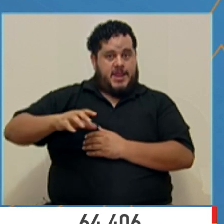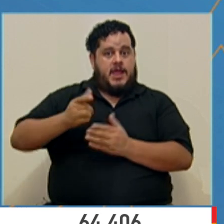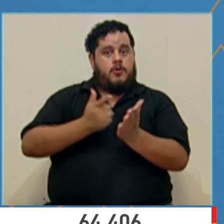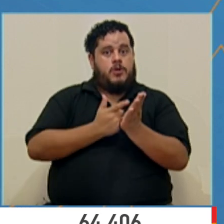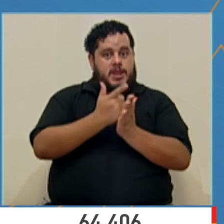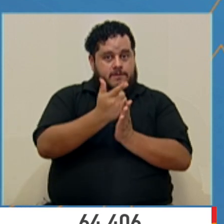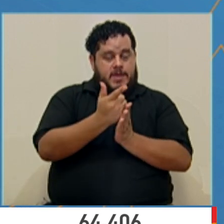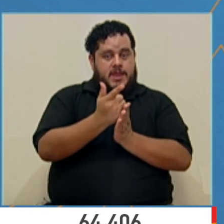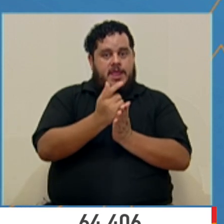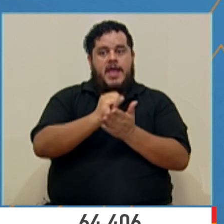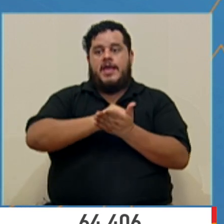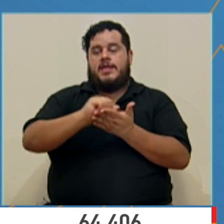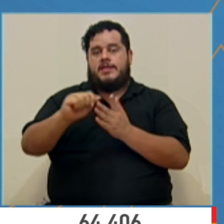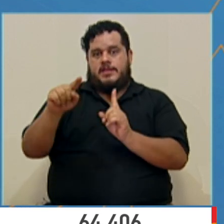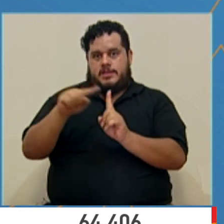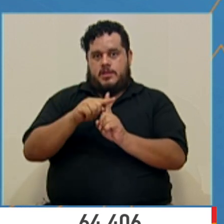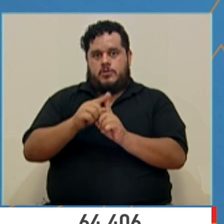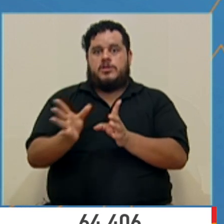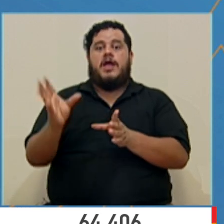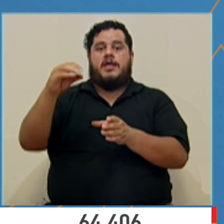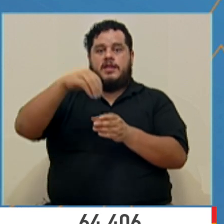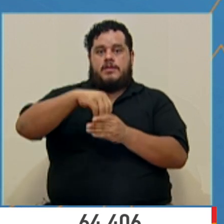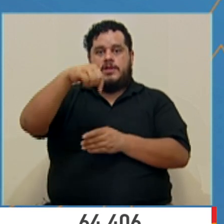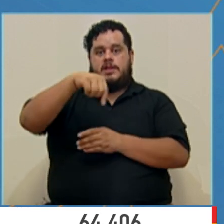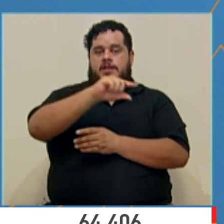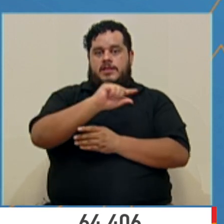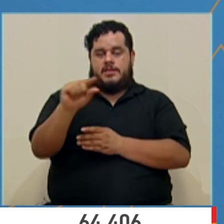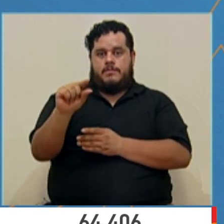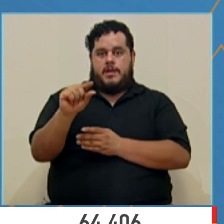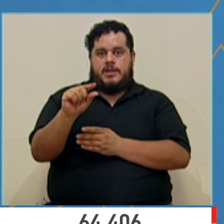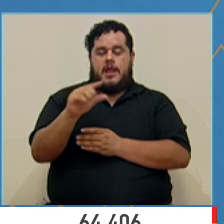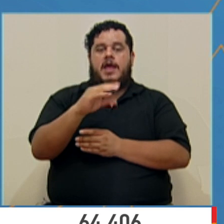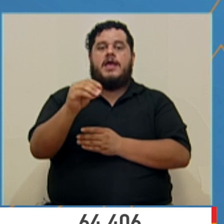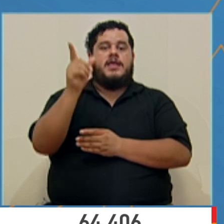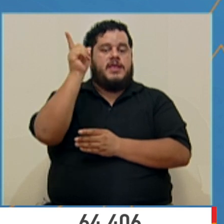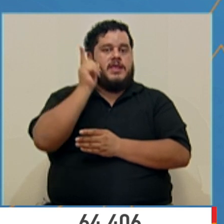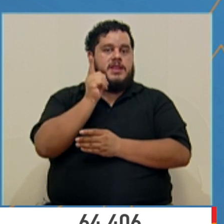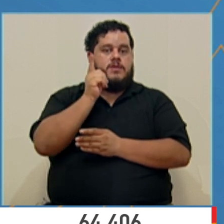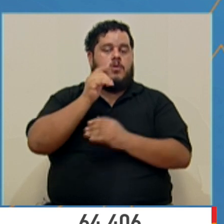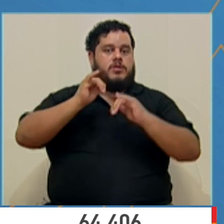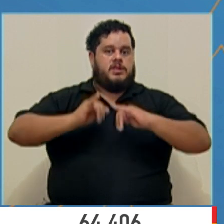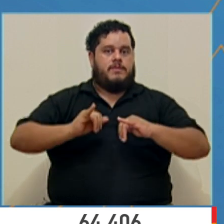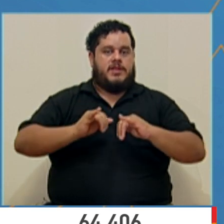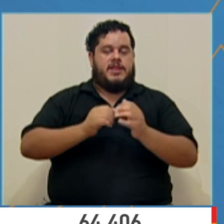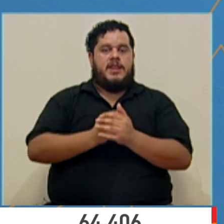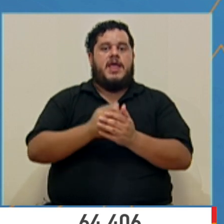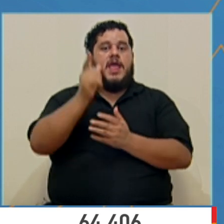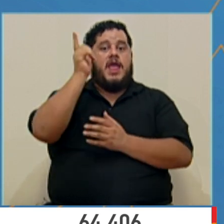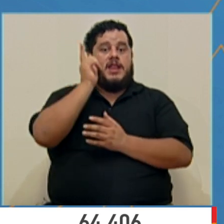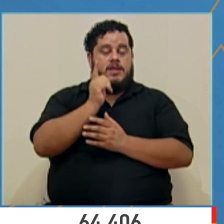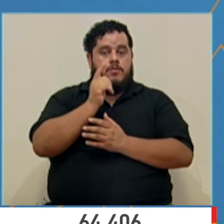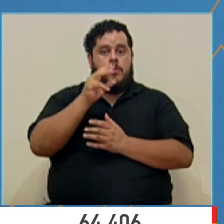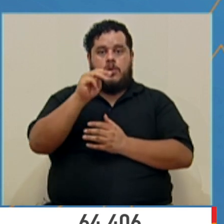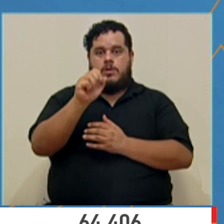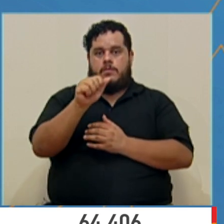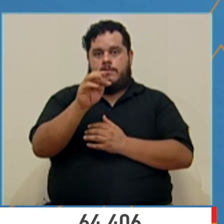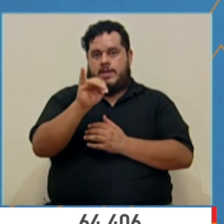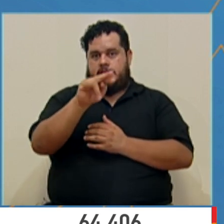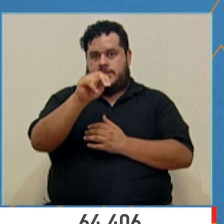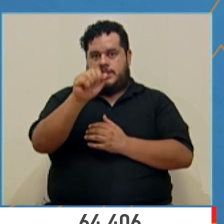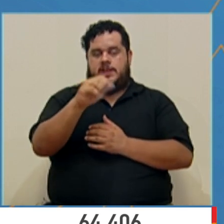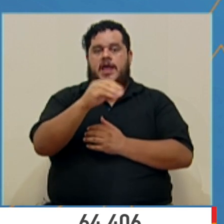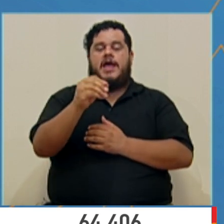Liberia y Santa Cruz, que se incorporan esta semana, y en Limón se mantienen Limón, Matina